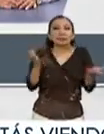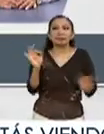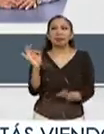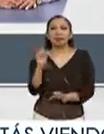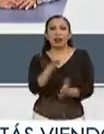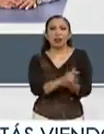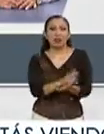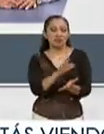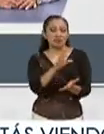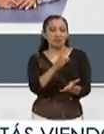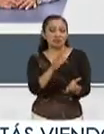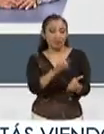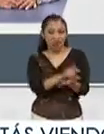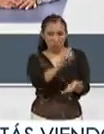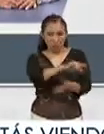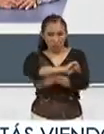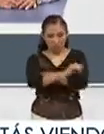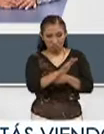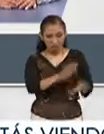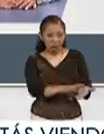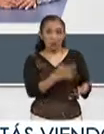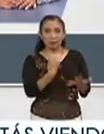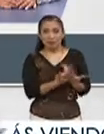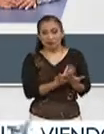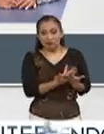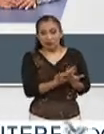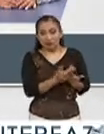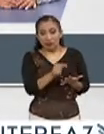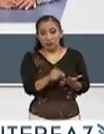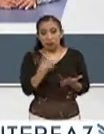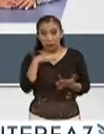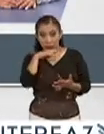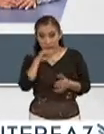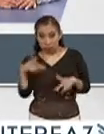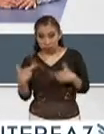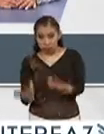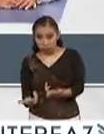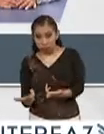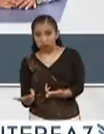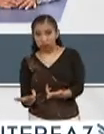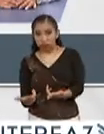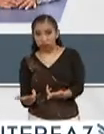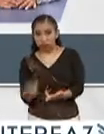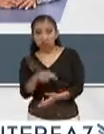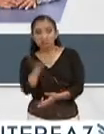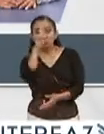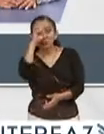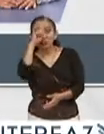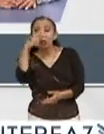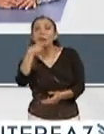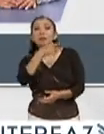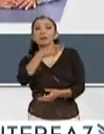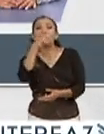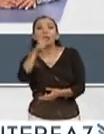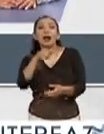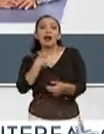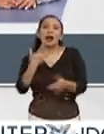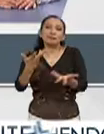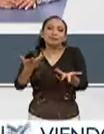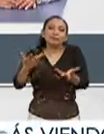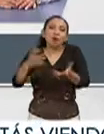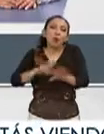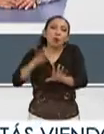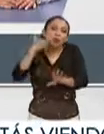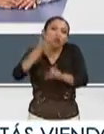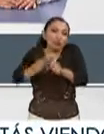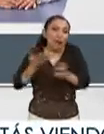ser esta ley que, digamos, de alguna forma haría automática la donación? ¿Qué es lo que ellos recomiendan para que se pueda hacer de una